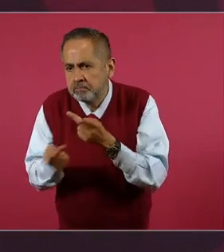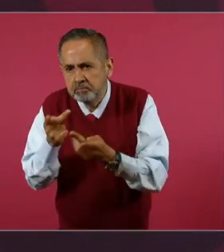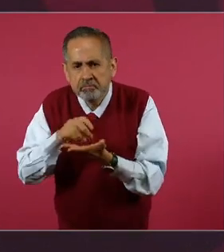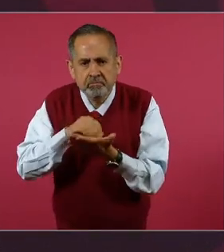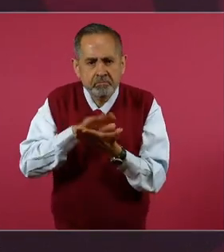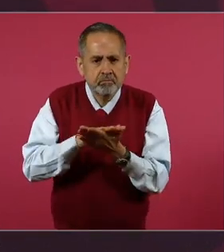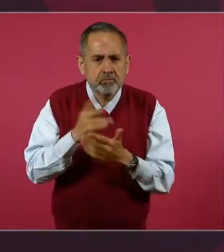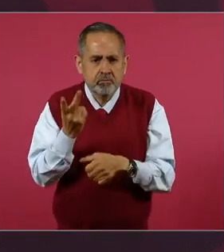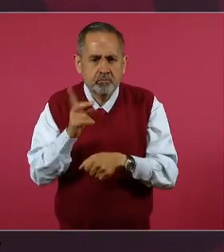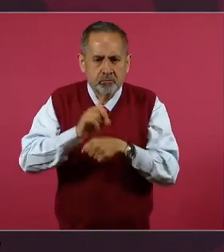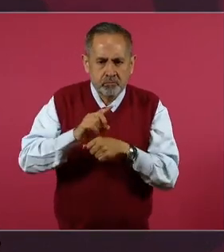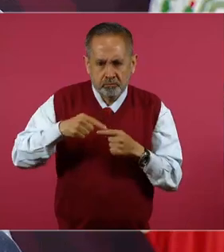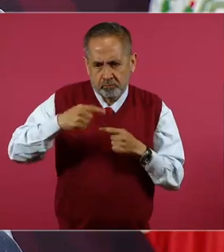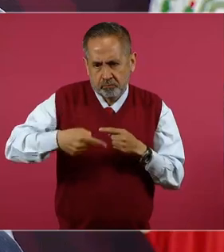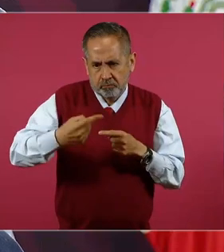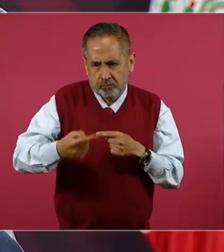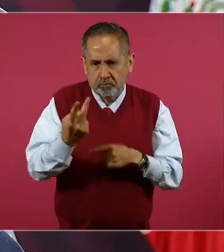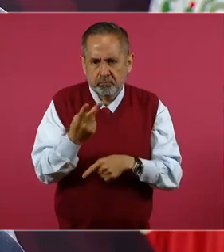en 2 días más,